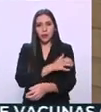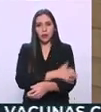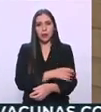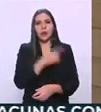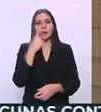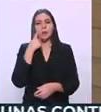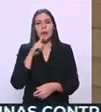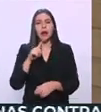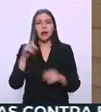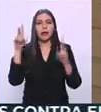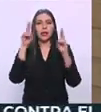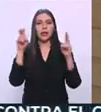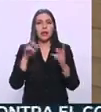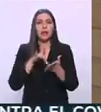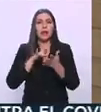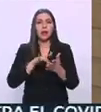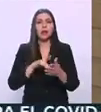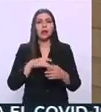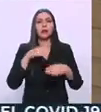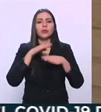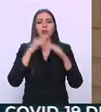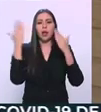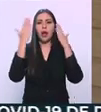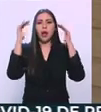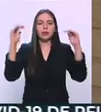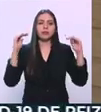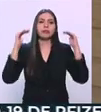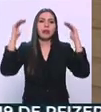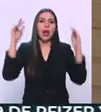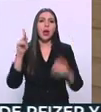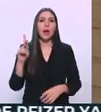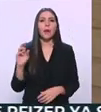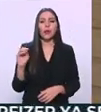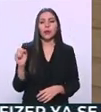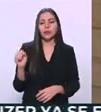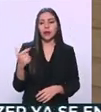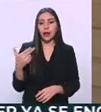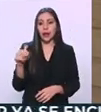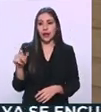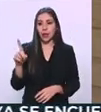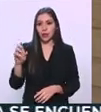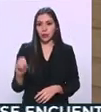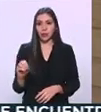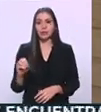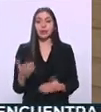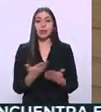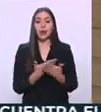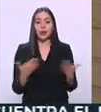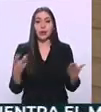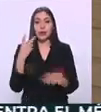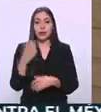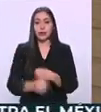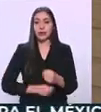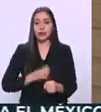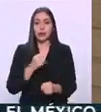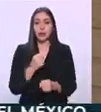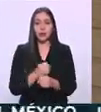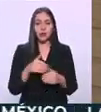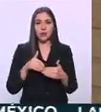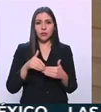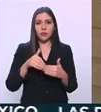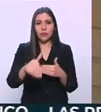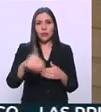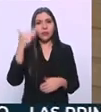a posgrados. Y nos da mucho gusto comentarte que en este año tenemos ya, a pesar de las circunstancias